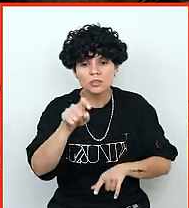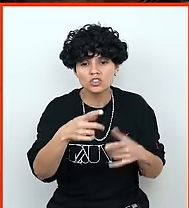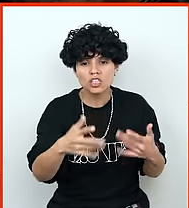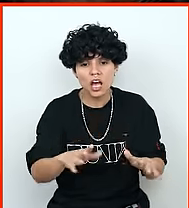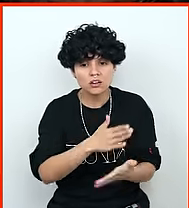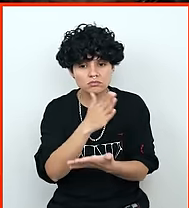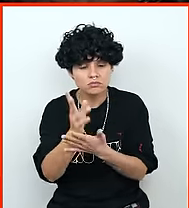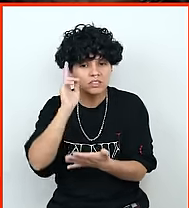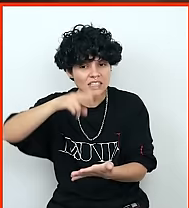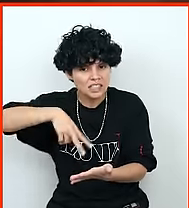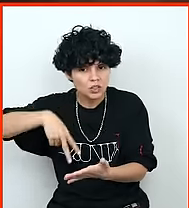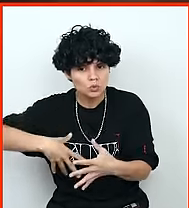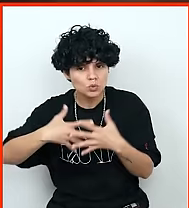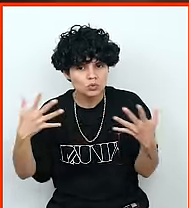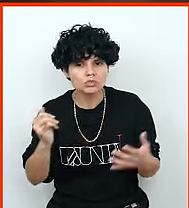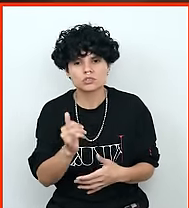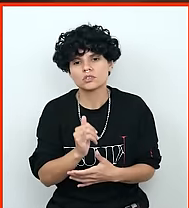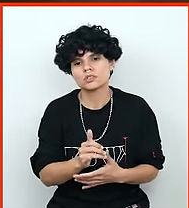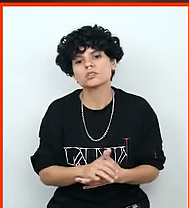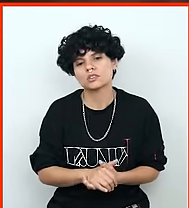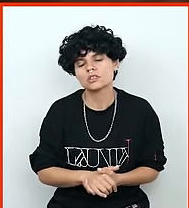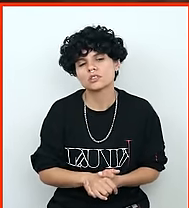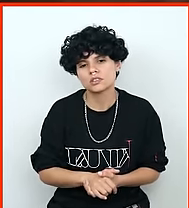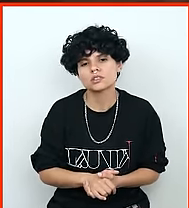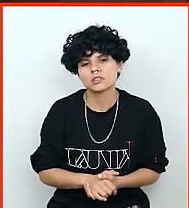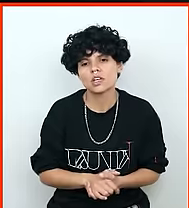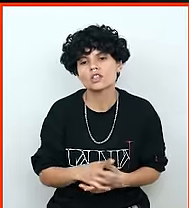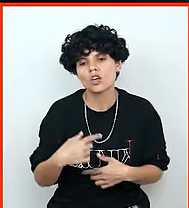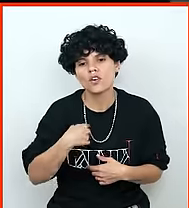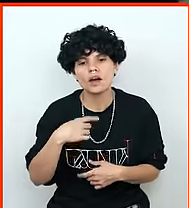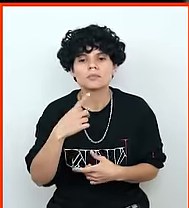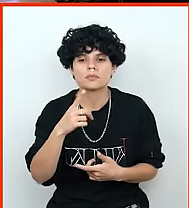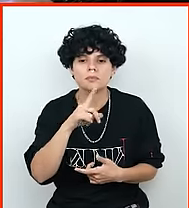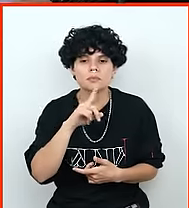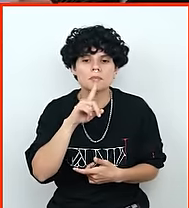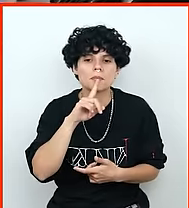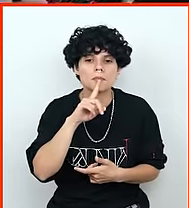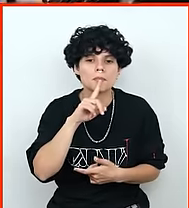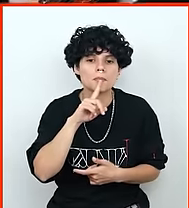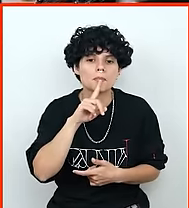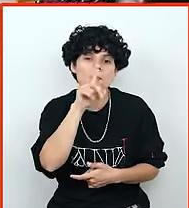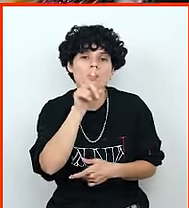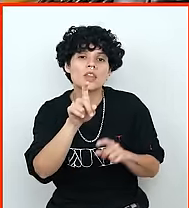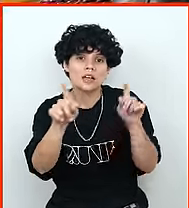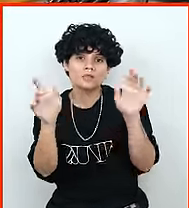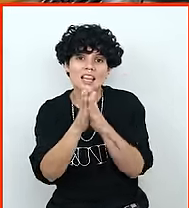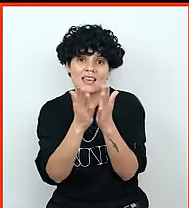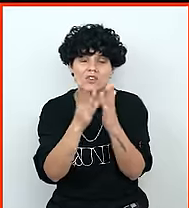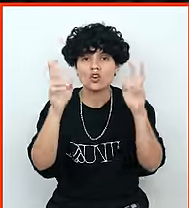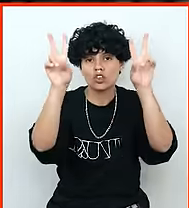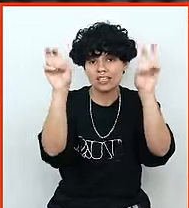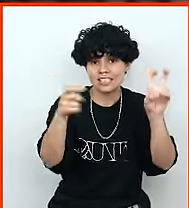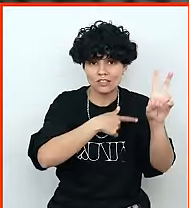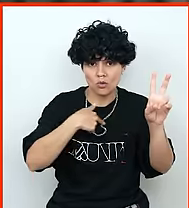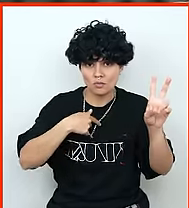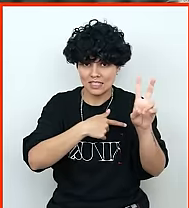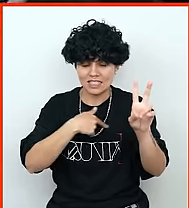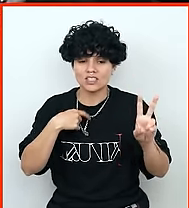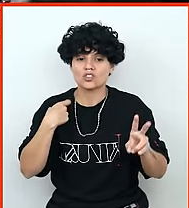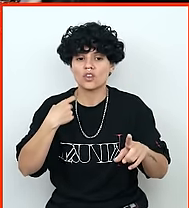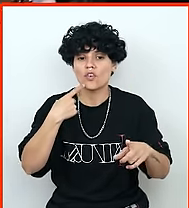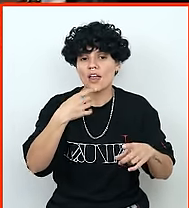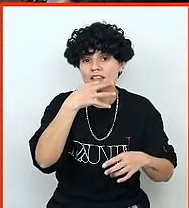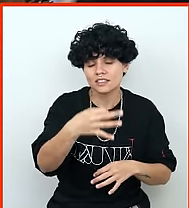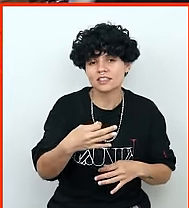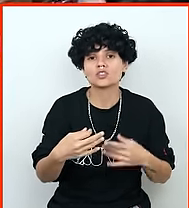beta. Pero hasta acá has leído harto, ¿no? Sí. ¿Tenés tú? Sí, he leído harto. Te voy a tirar un título de un libro, vamos a hacer una batalla de títulos de libro, ¿ah? ¿Eh?